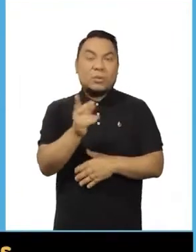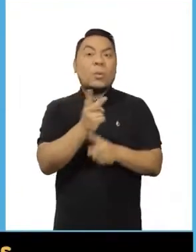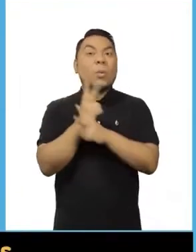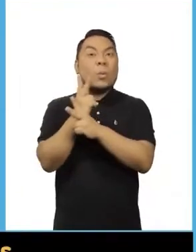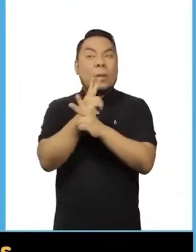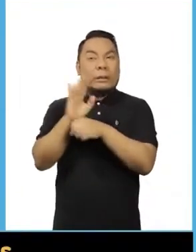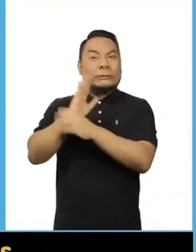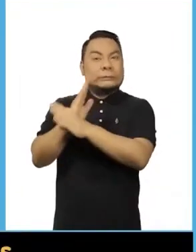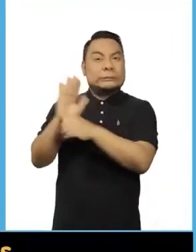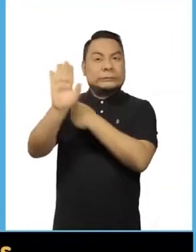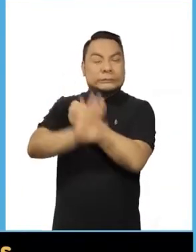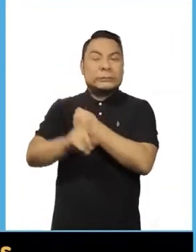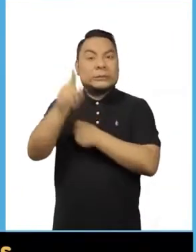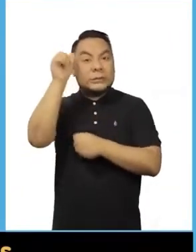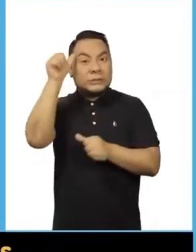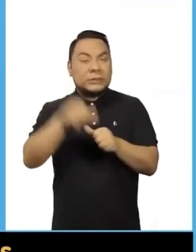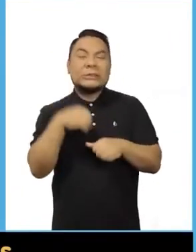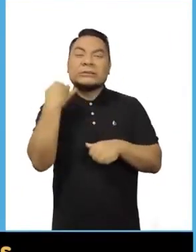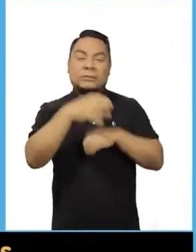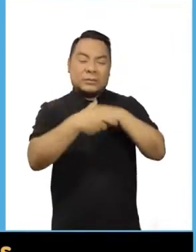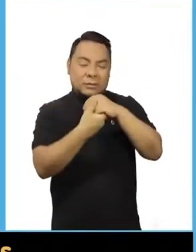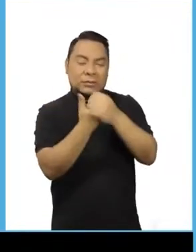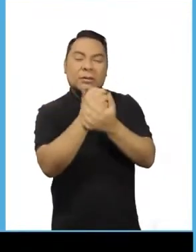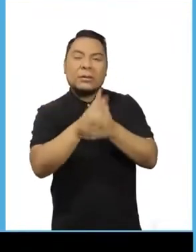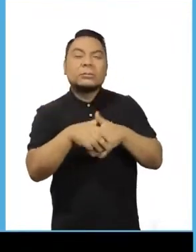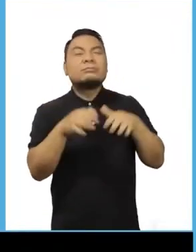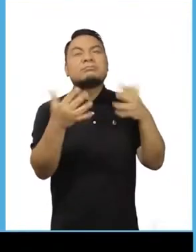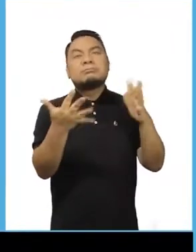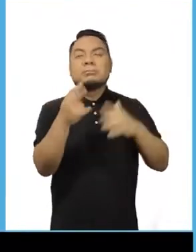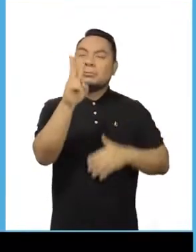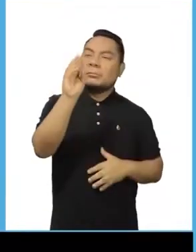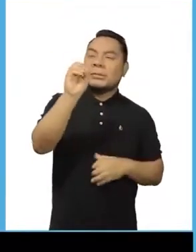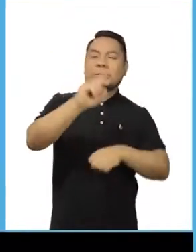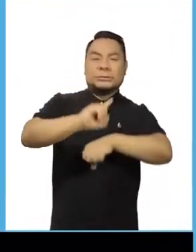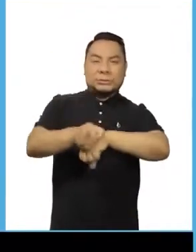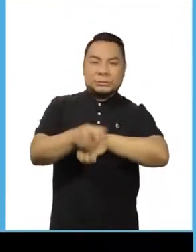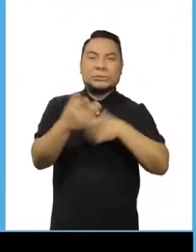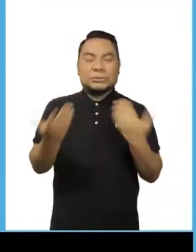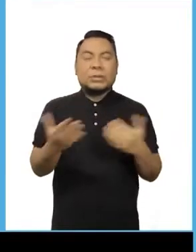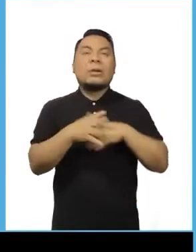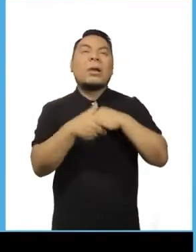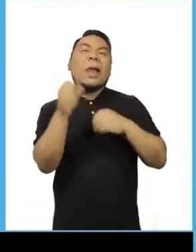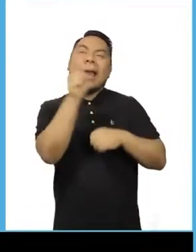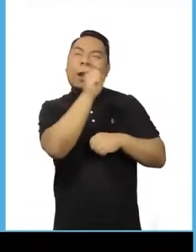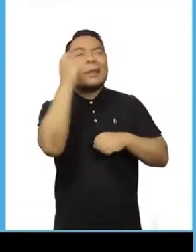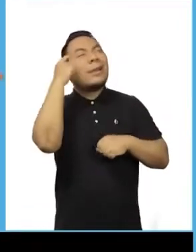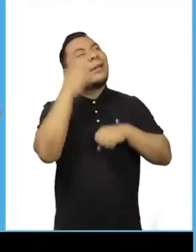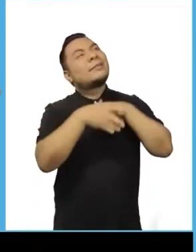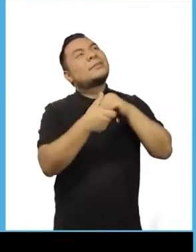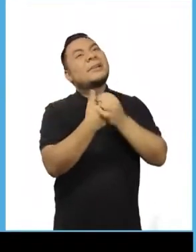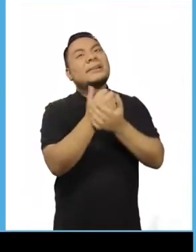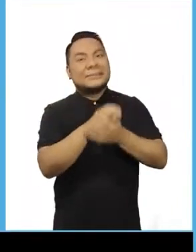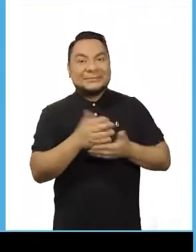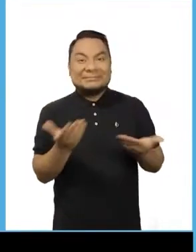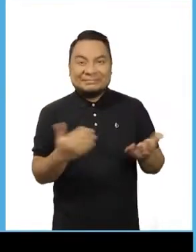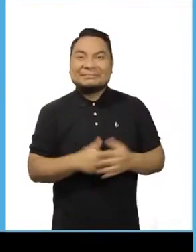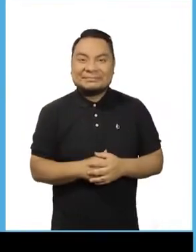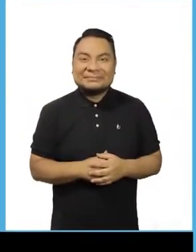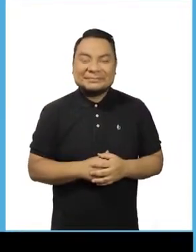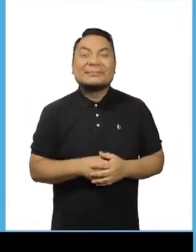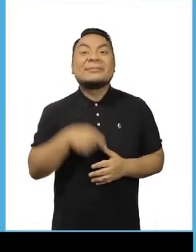contagio. Recuerda siempre lavar tus manos por lo menos 20 segundos o lo que dure una